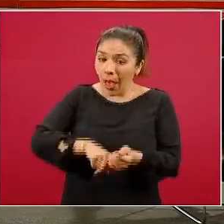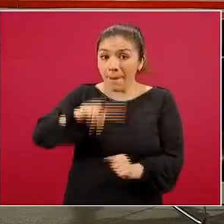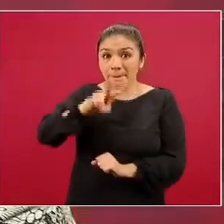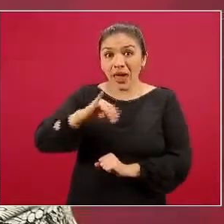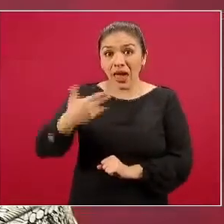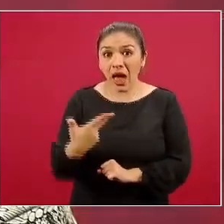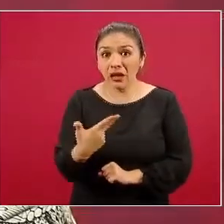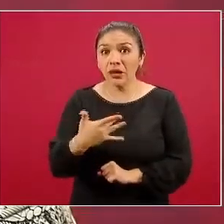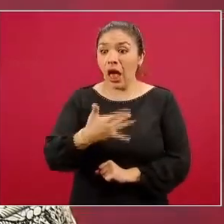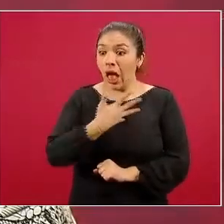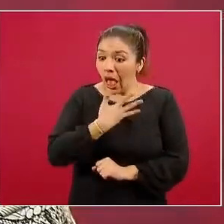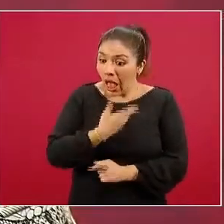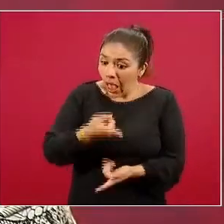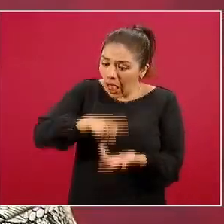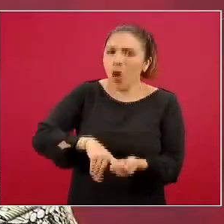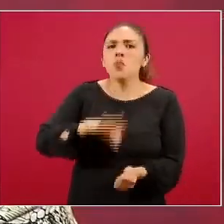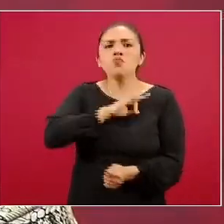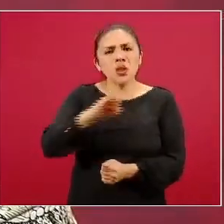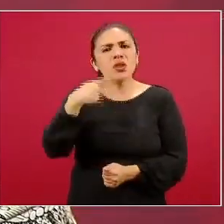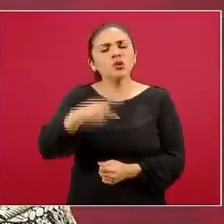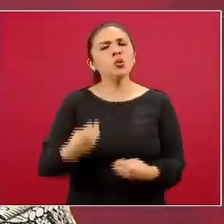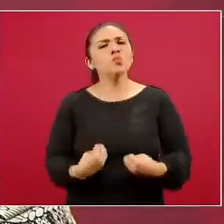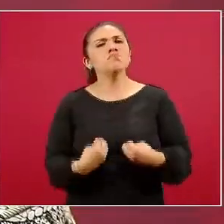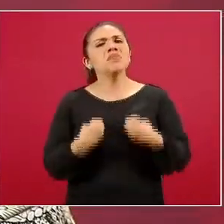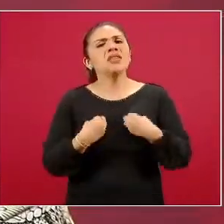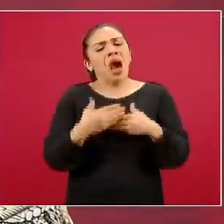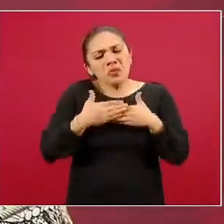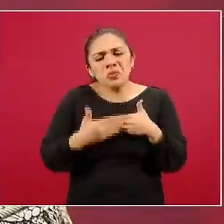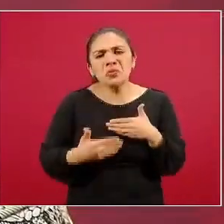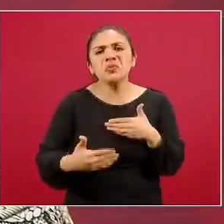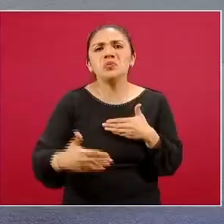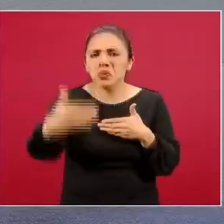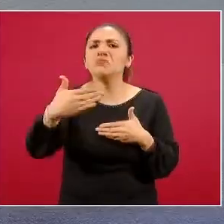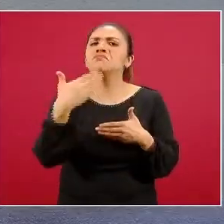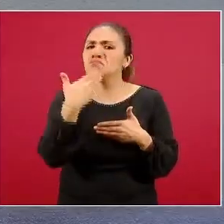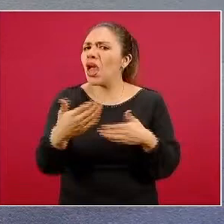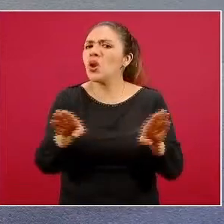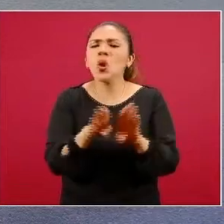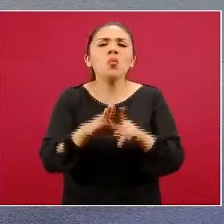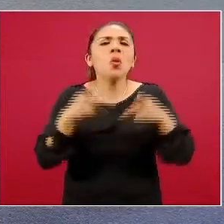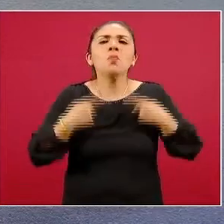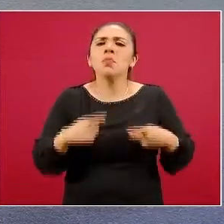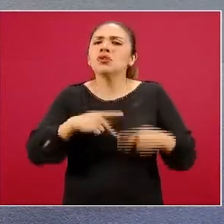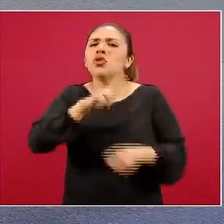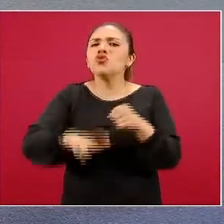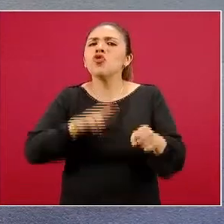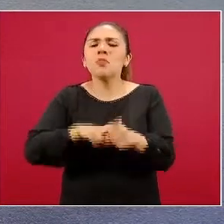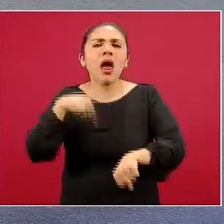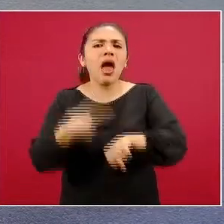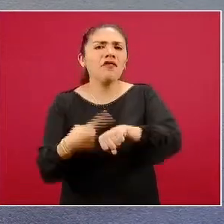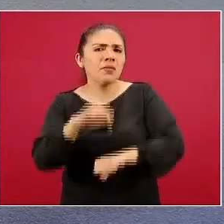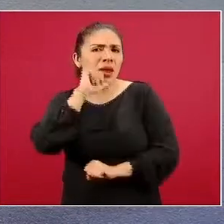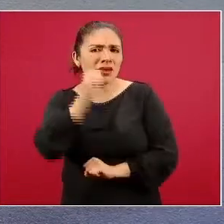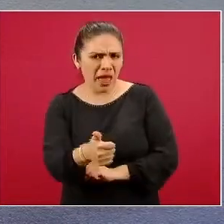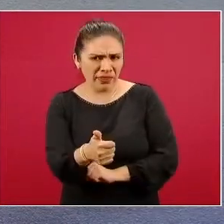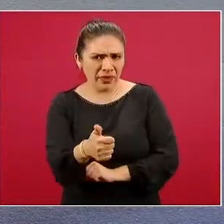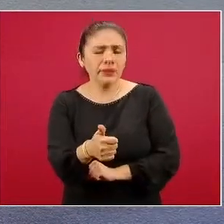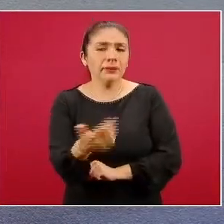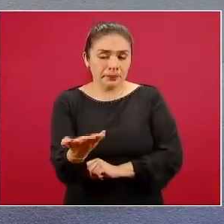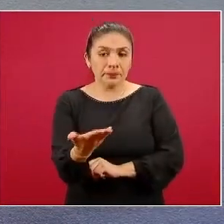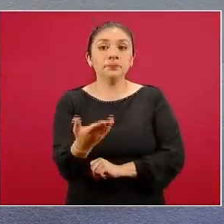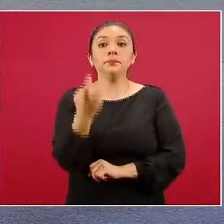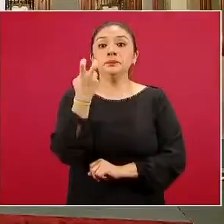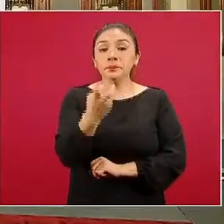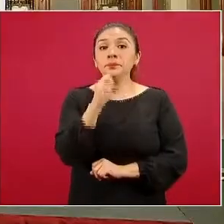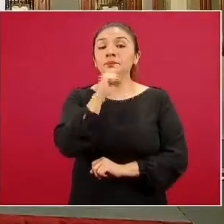VIH tengan una calidad de vida y esperanza de vida igual que una persona que no padece esta infección. Y